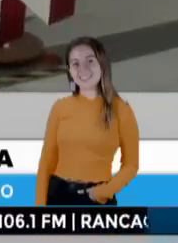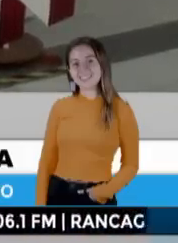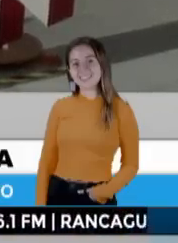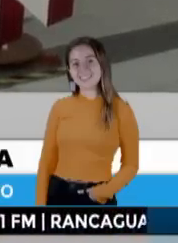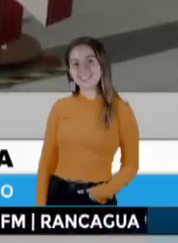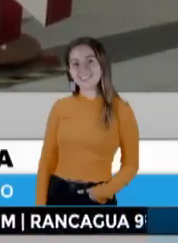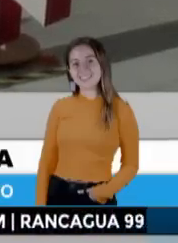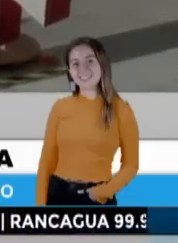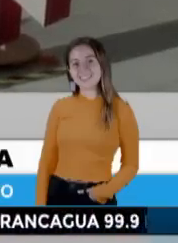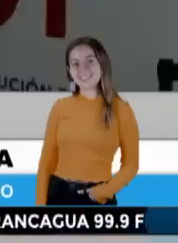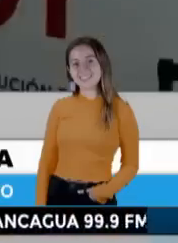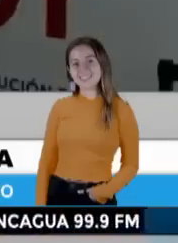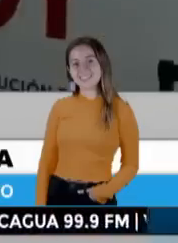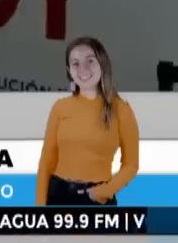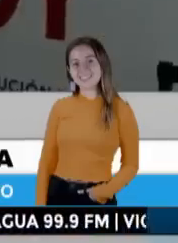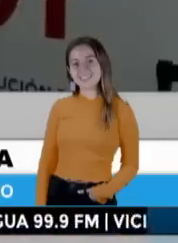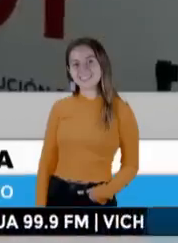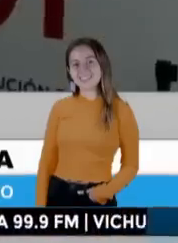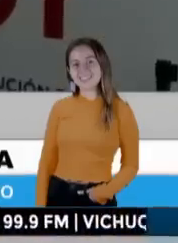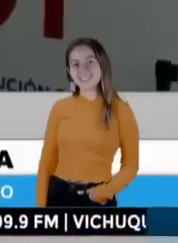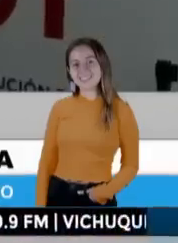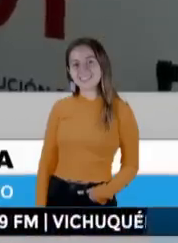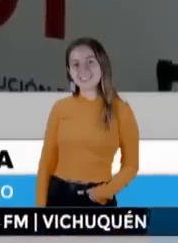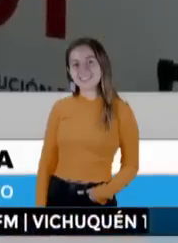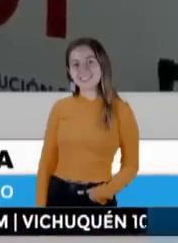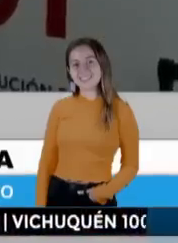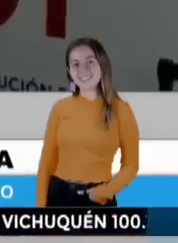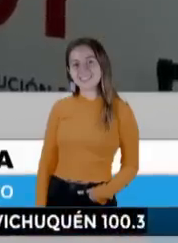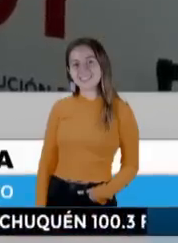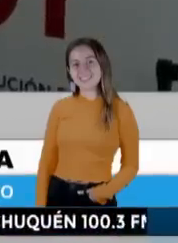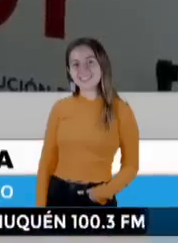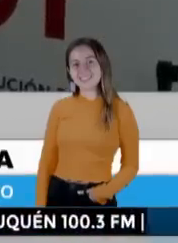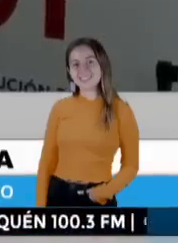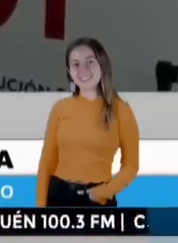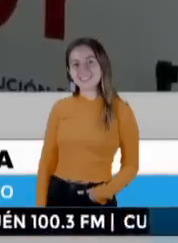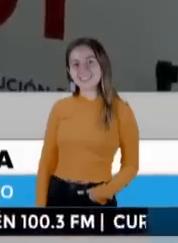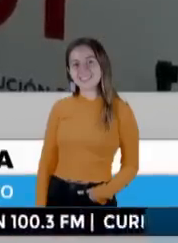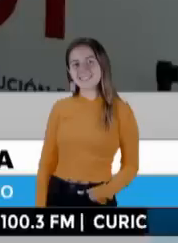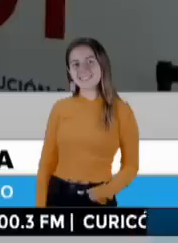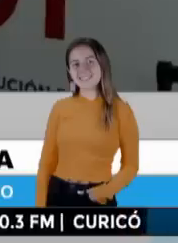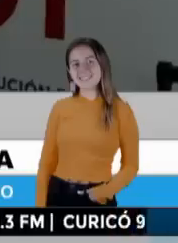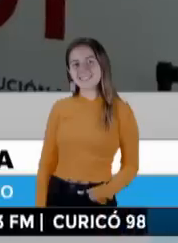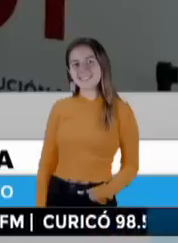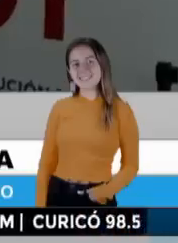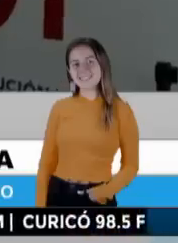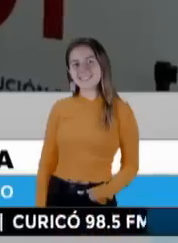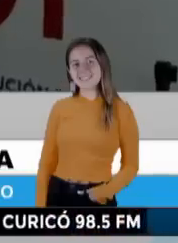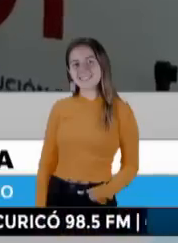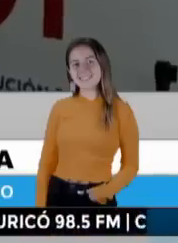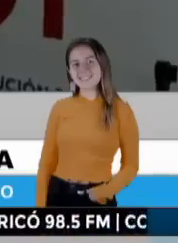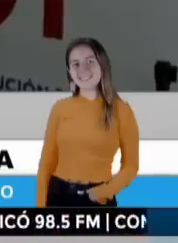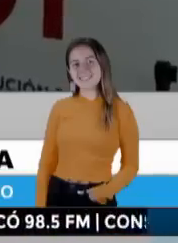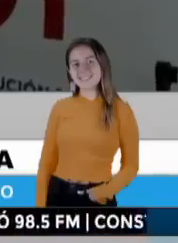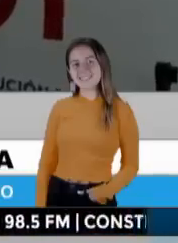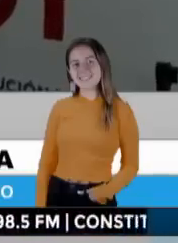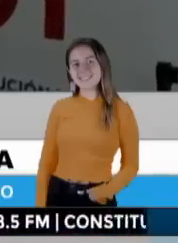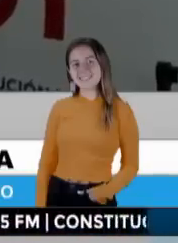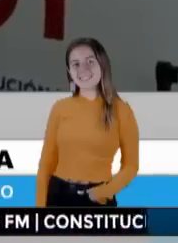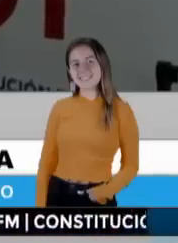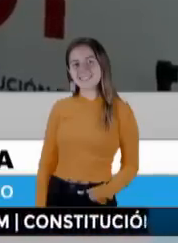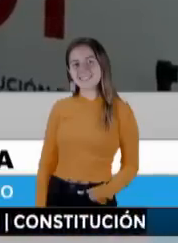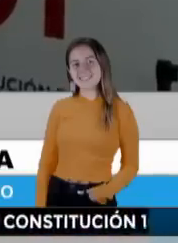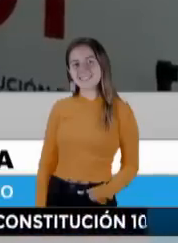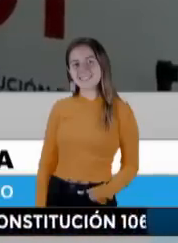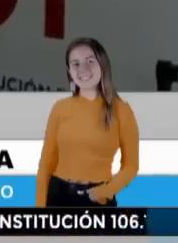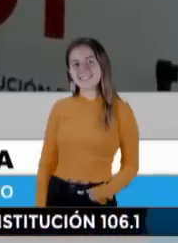trato muy lejano, muy frío, muy distante, principalmente impulsado por el Frente Amplio o por sectores del Partido Comunista